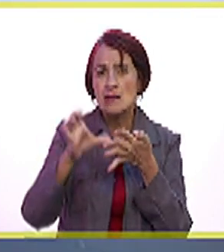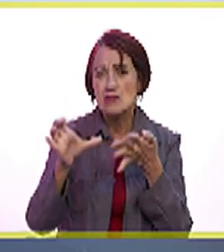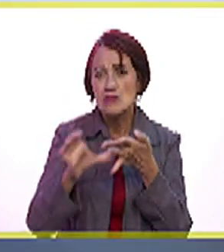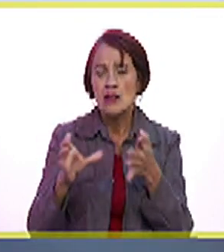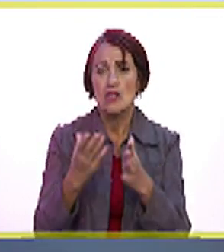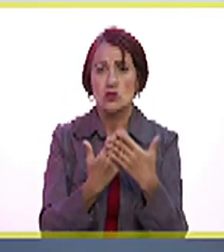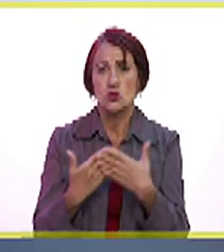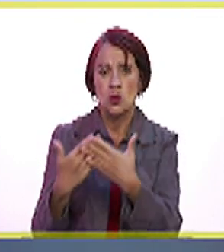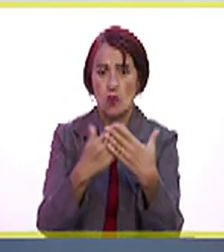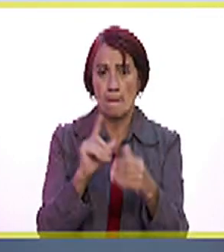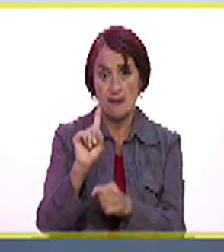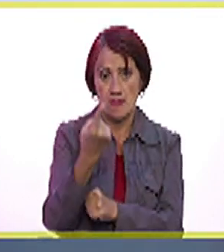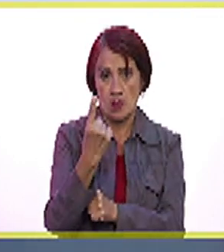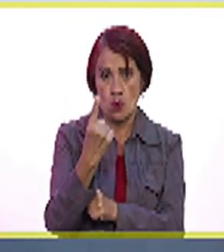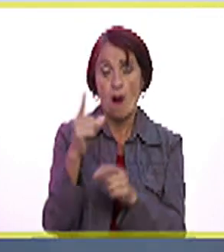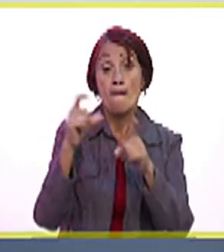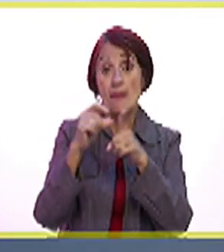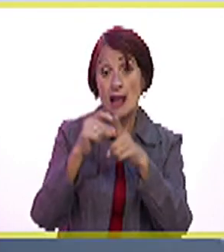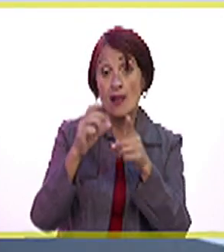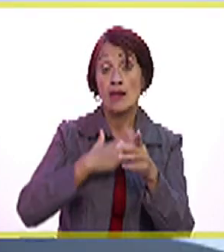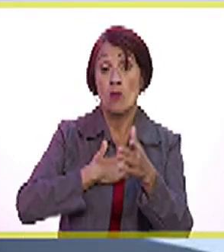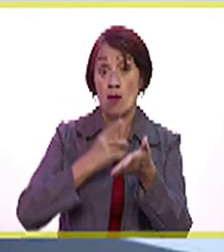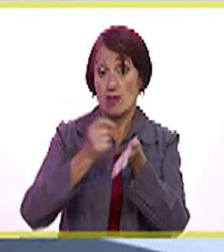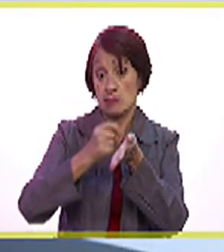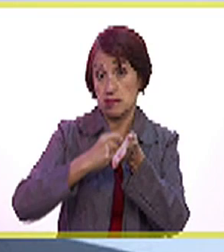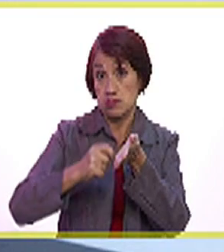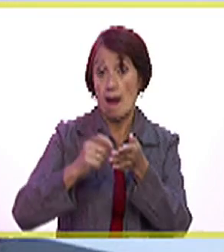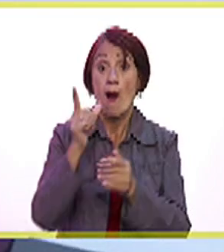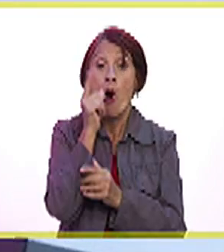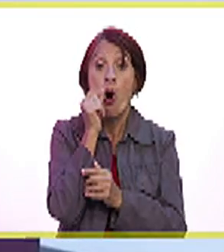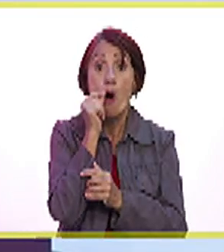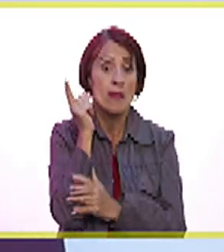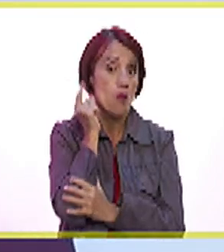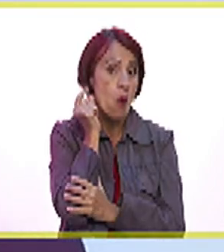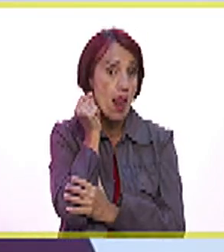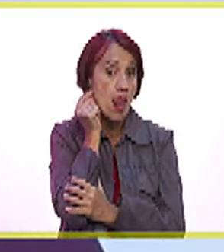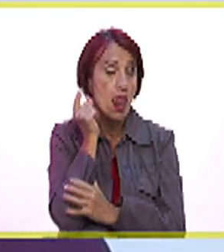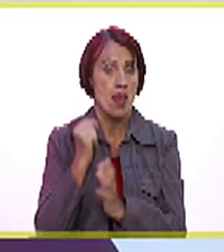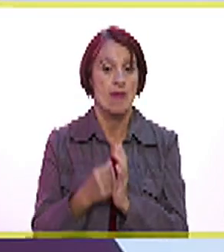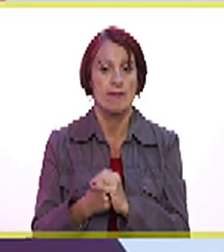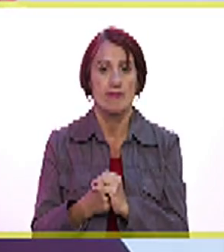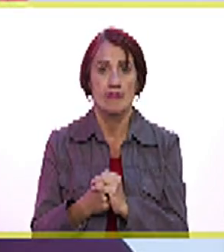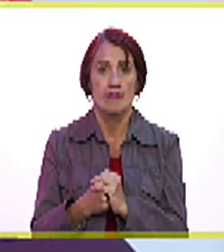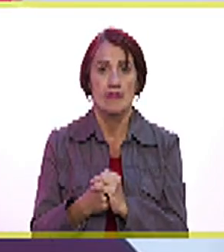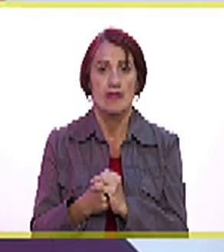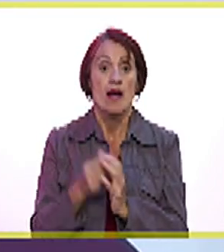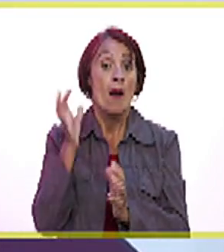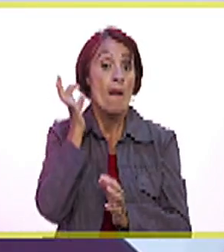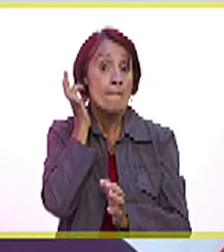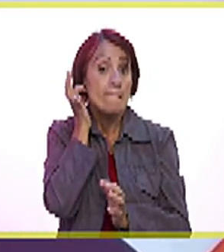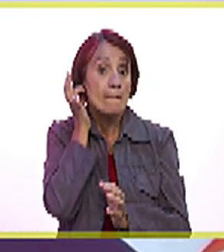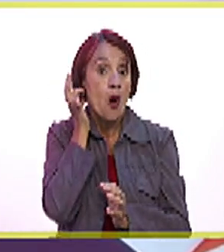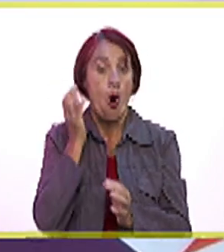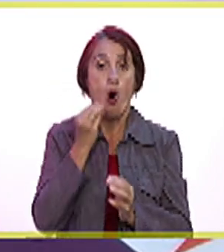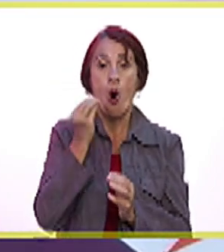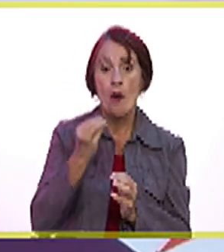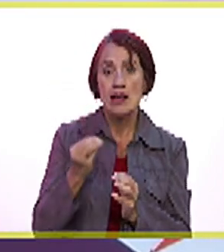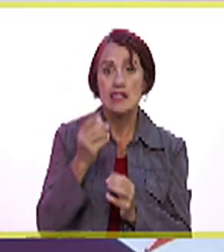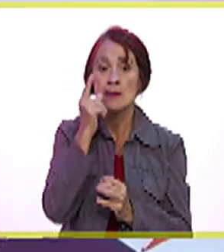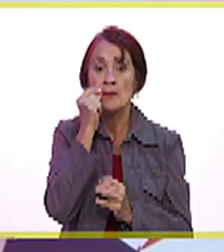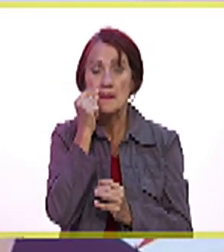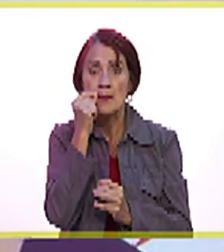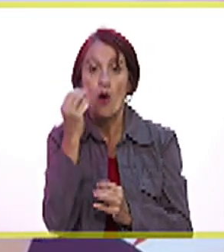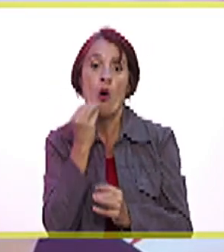los sustantivos? Primero, son palabras que pueden escribirse en masculino y en femenino. Chica, chico,